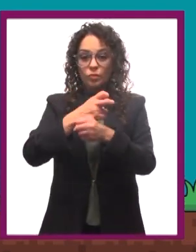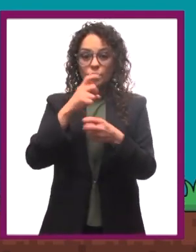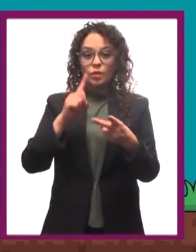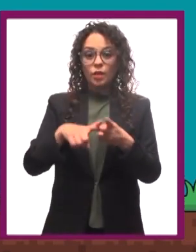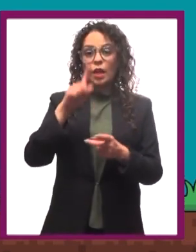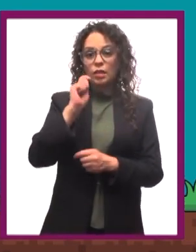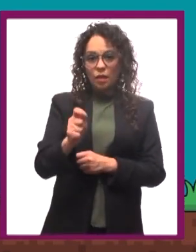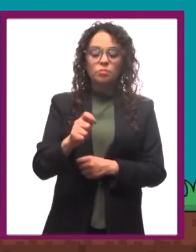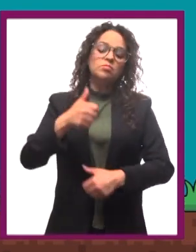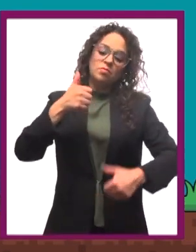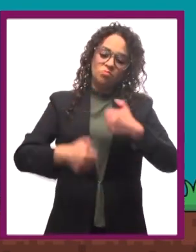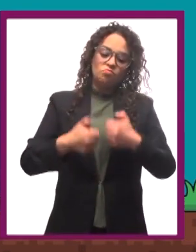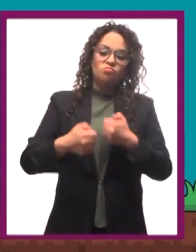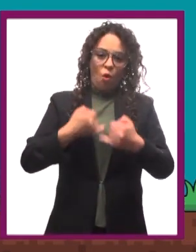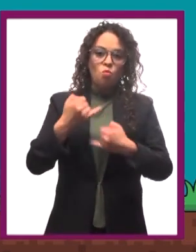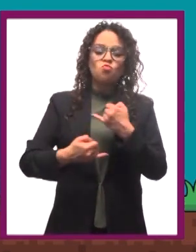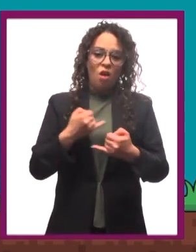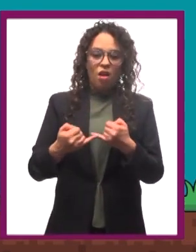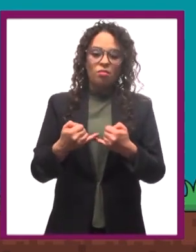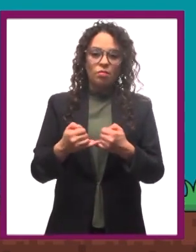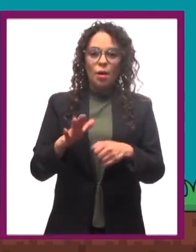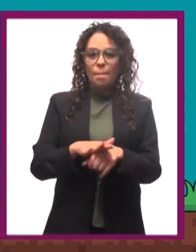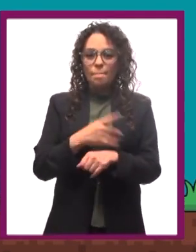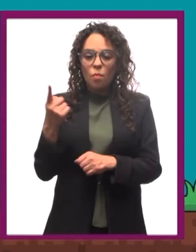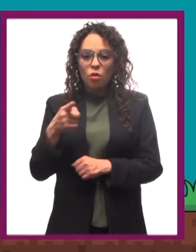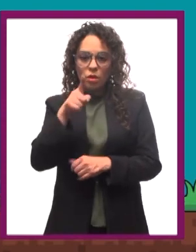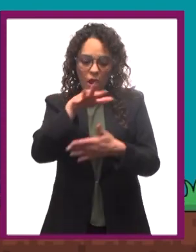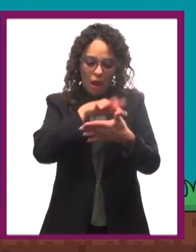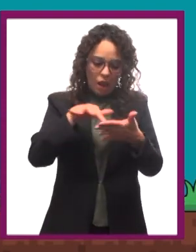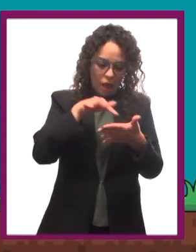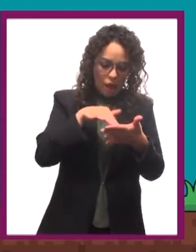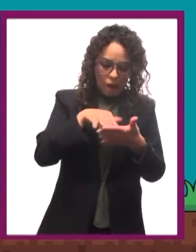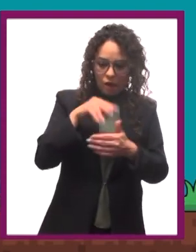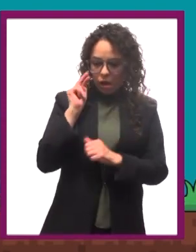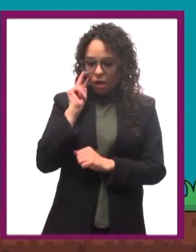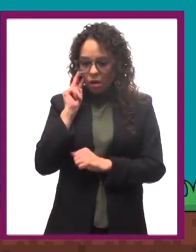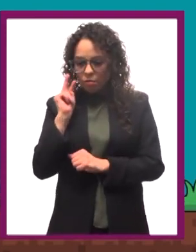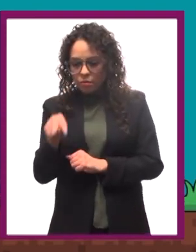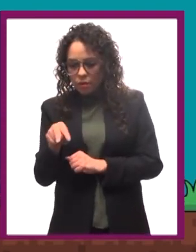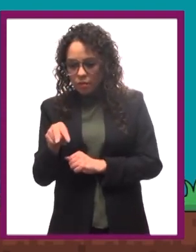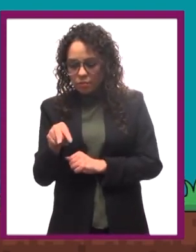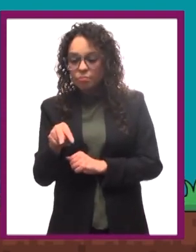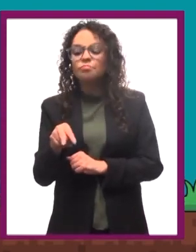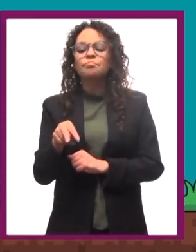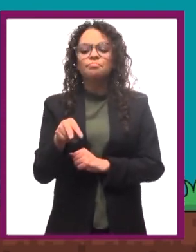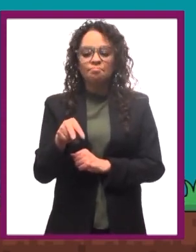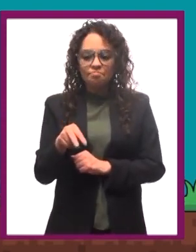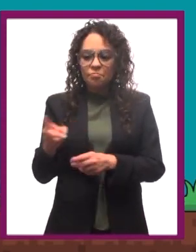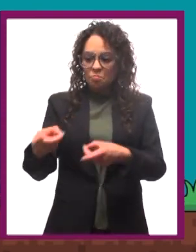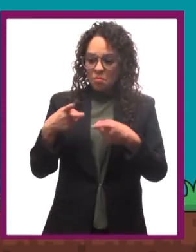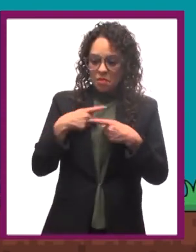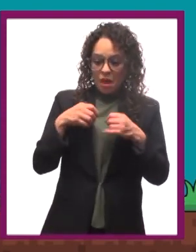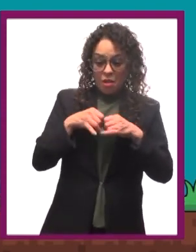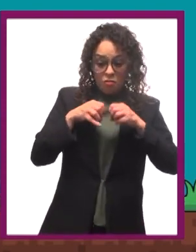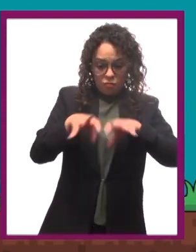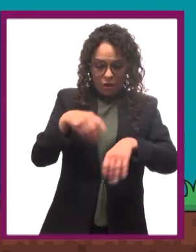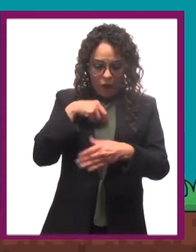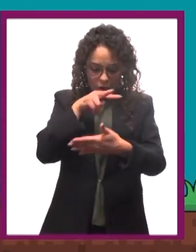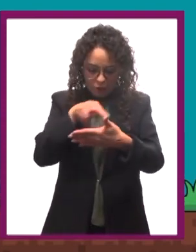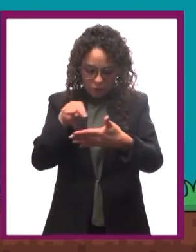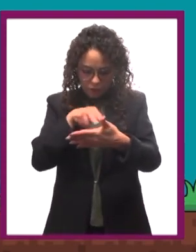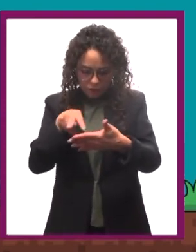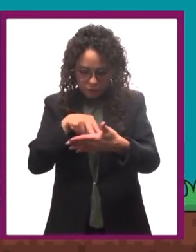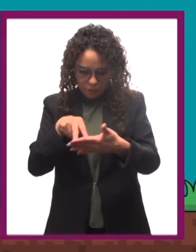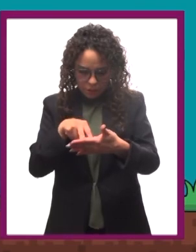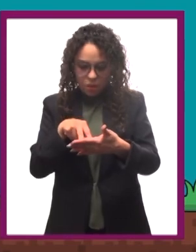siguiente paso creo que es los videojuegos. Porque si el leer o el ver, o sea, del salto del leer que nos da una